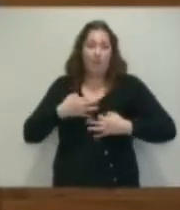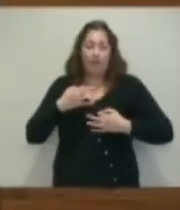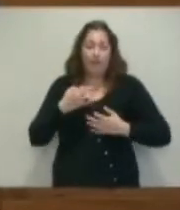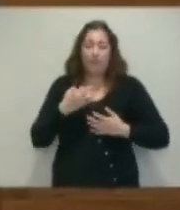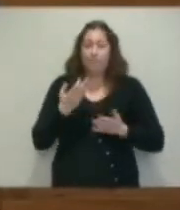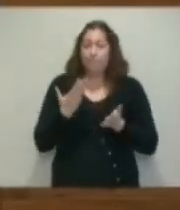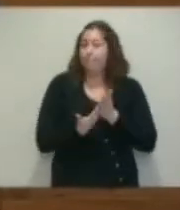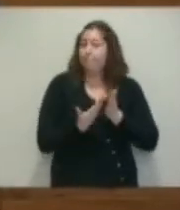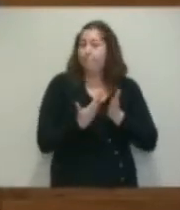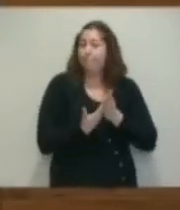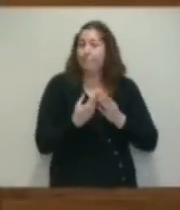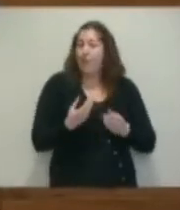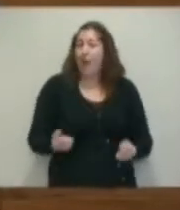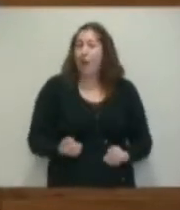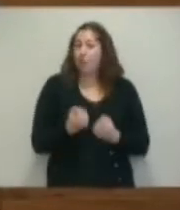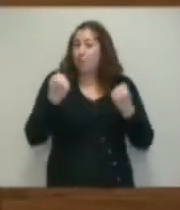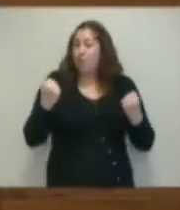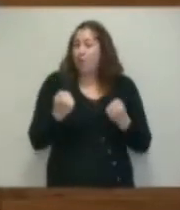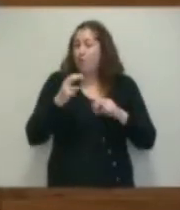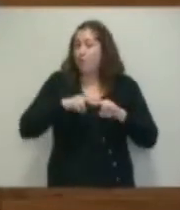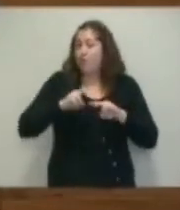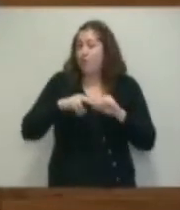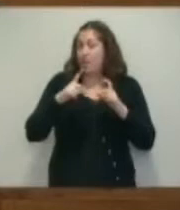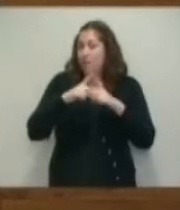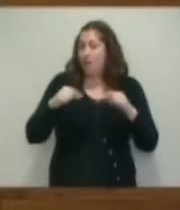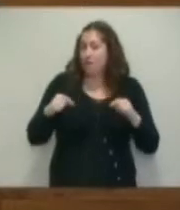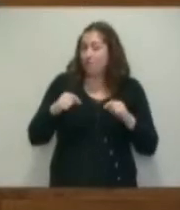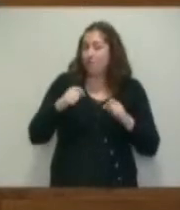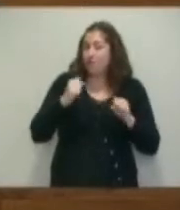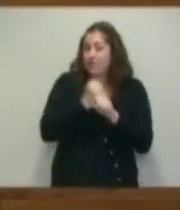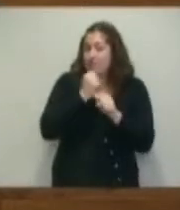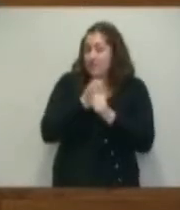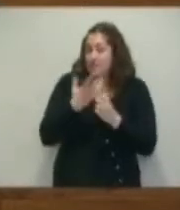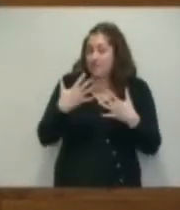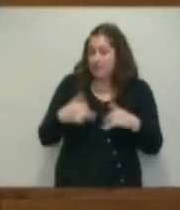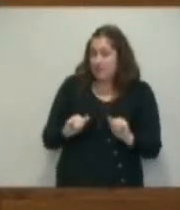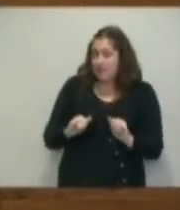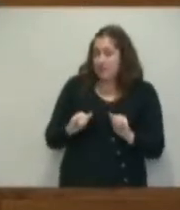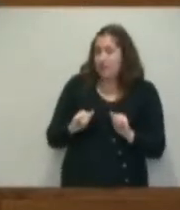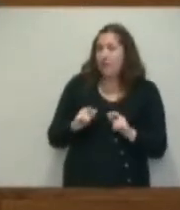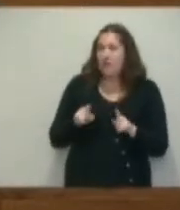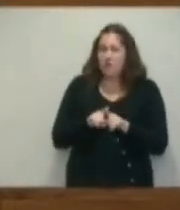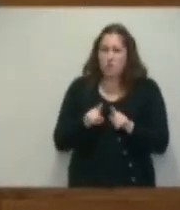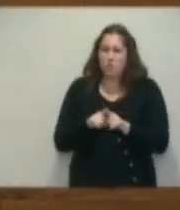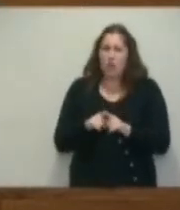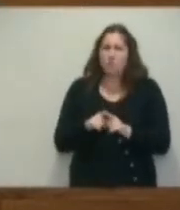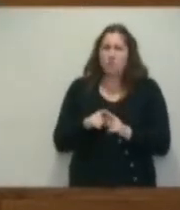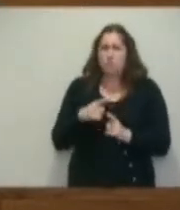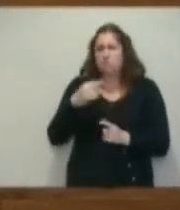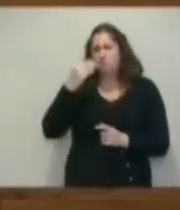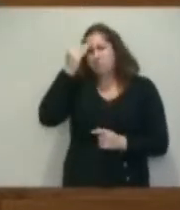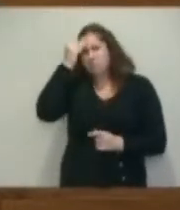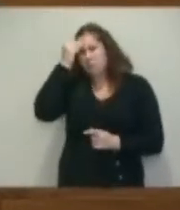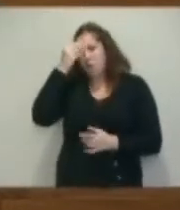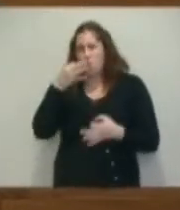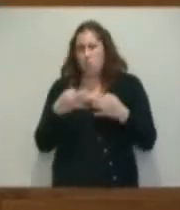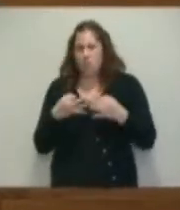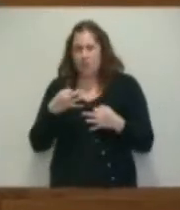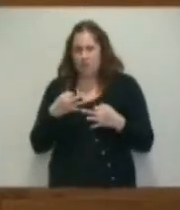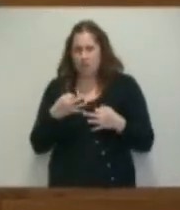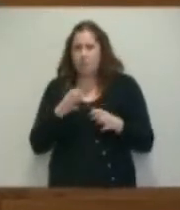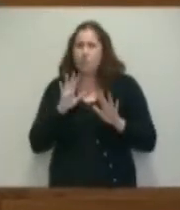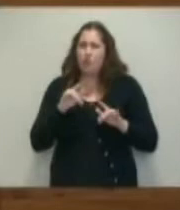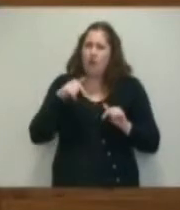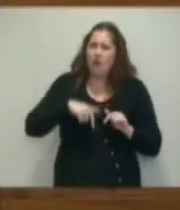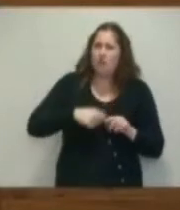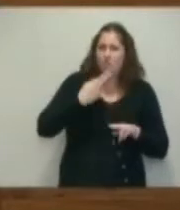consta ninguna actuación por parte del Principado de Asturias. Un criterio jurídico. Yo lo he dicho aquí en más ocasiones. Somos políticos, ejercemos